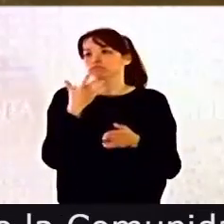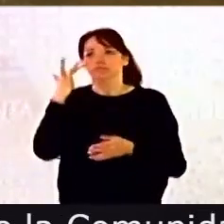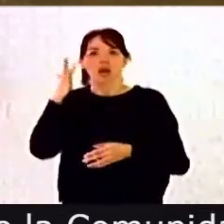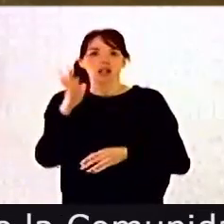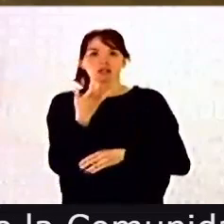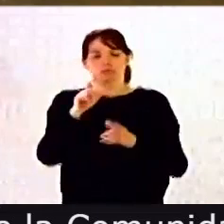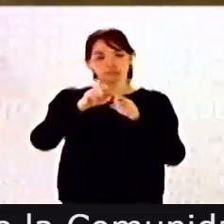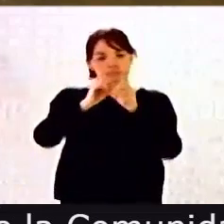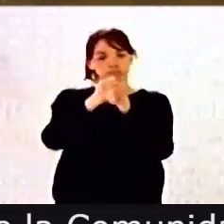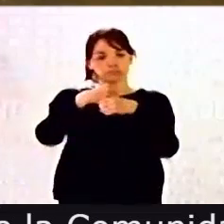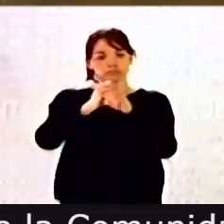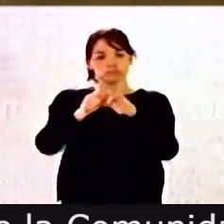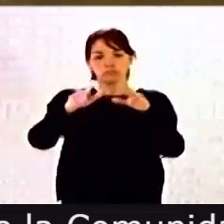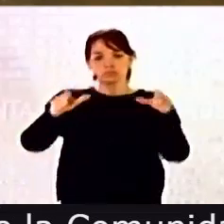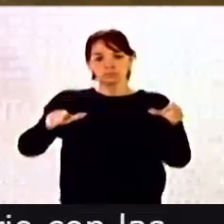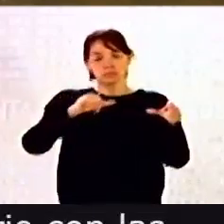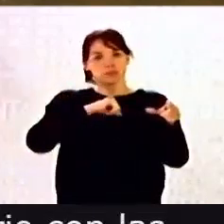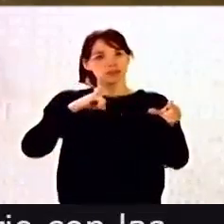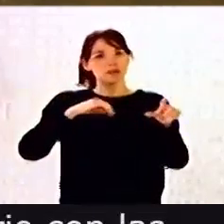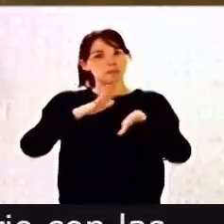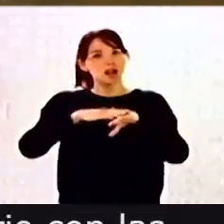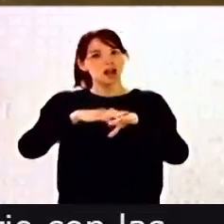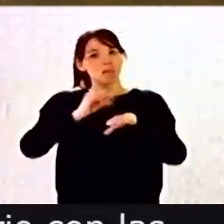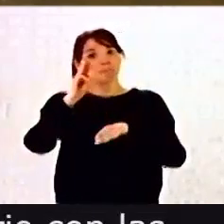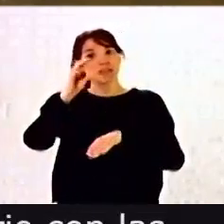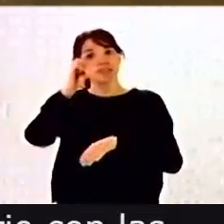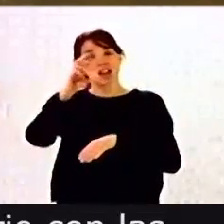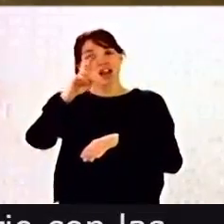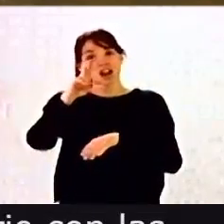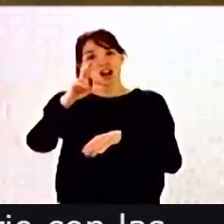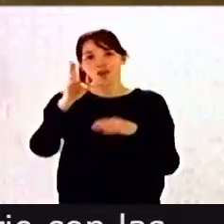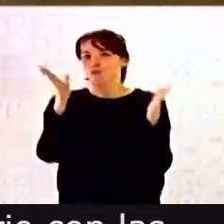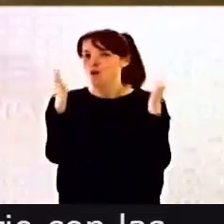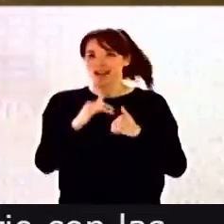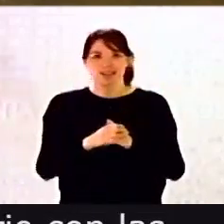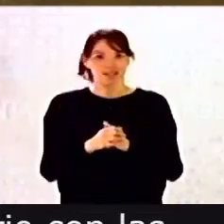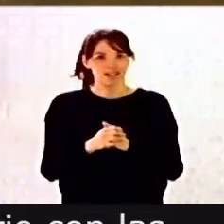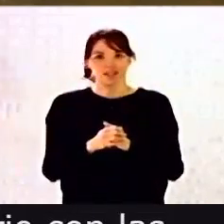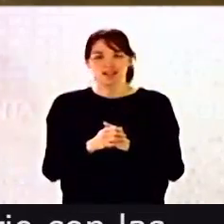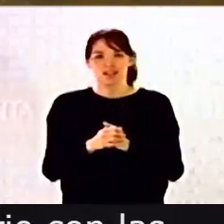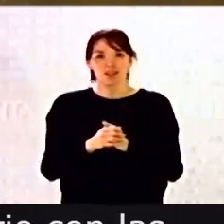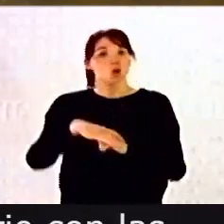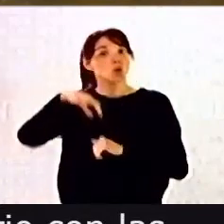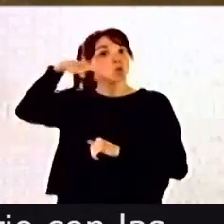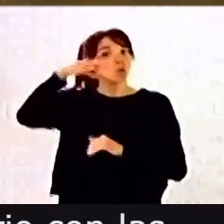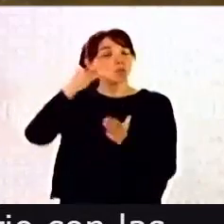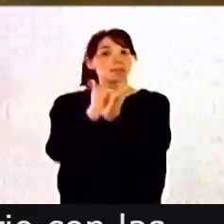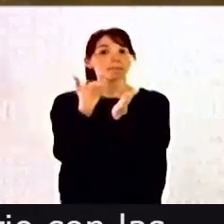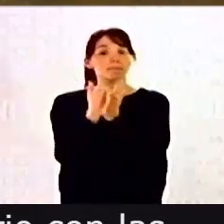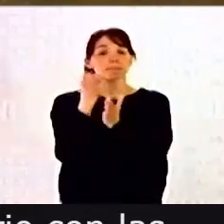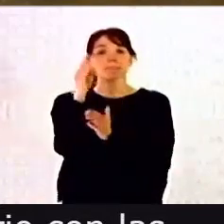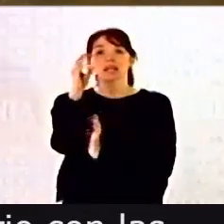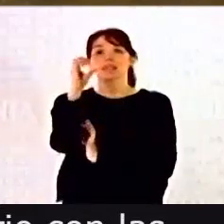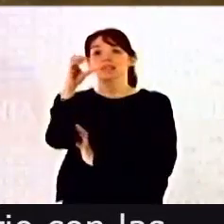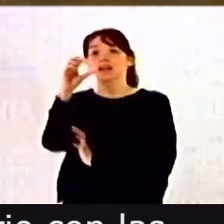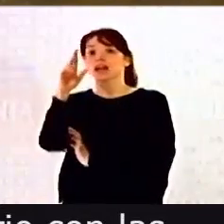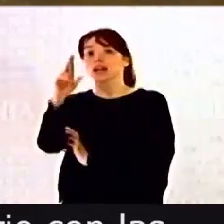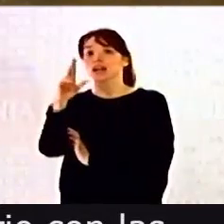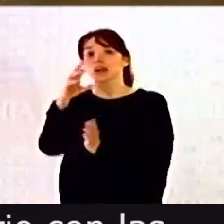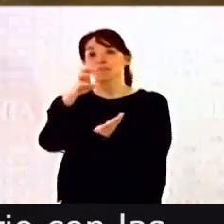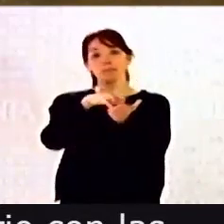que puedan hacer pruebas de PCR. Las pruebas de PCR que se hacen en residencias privadas o que se